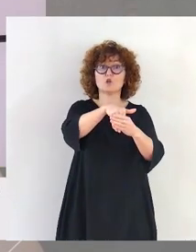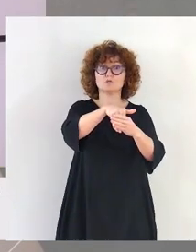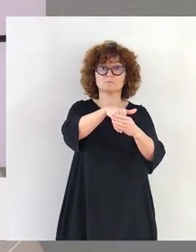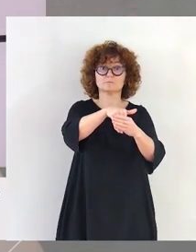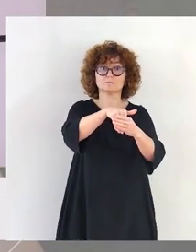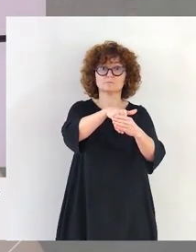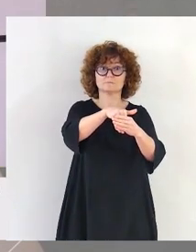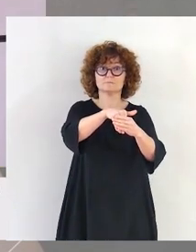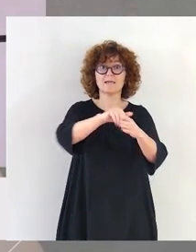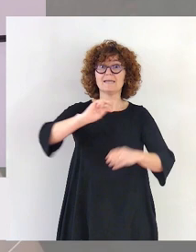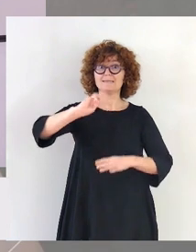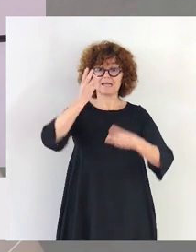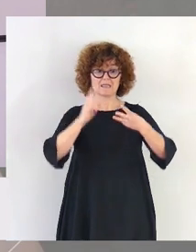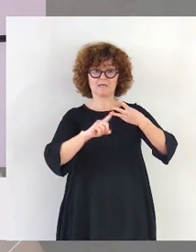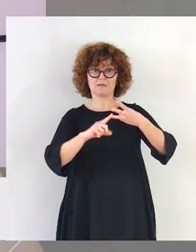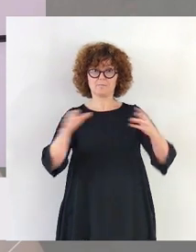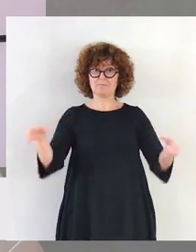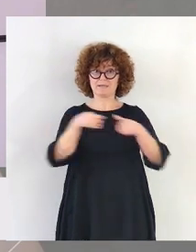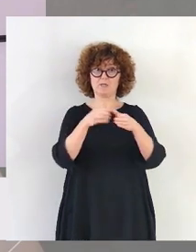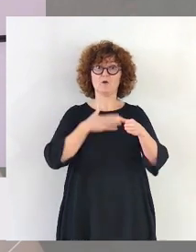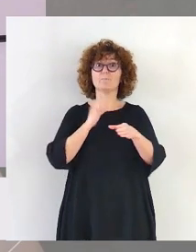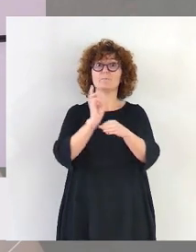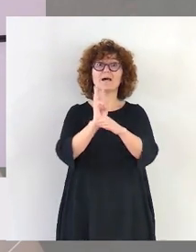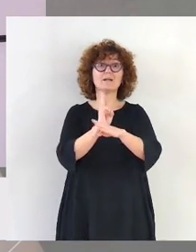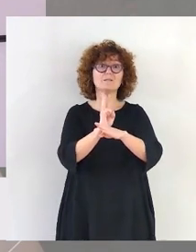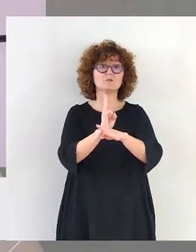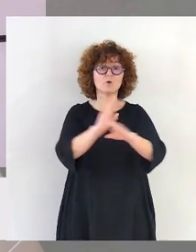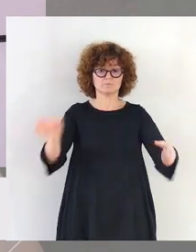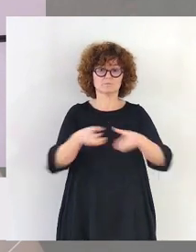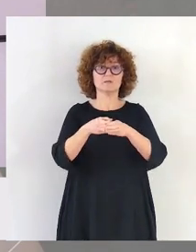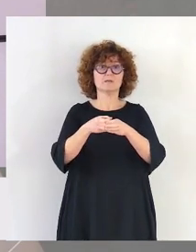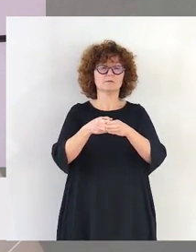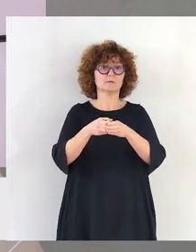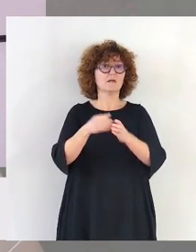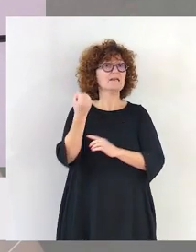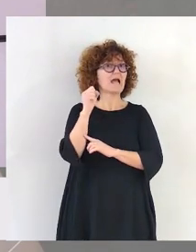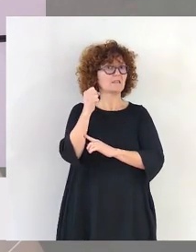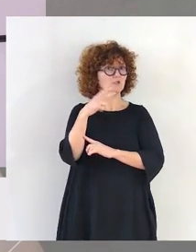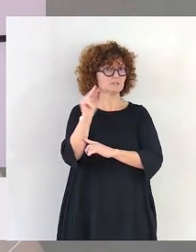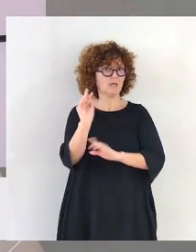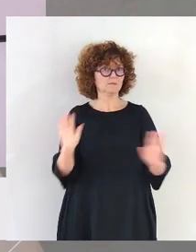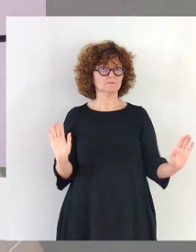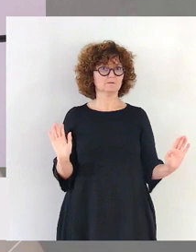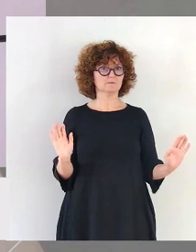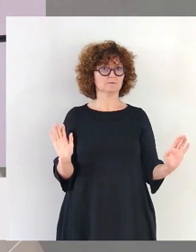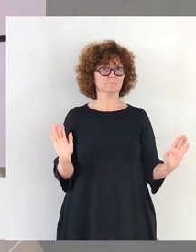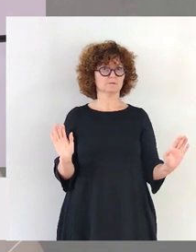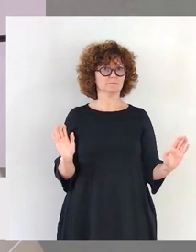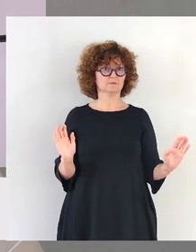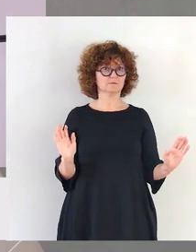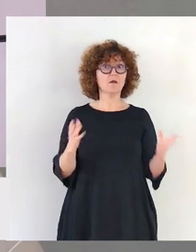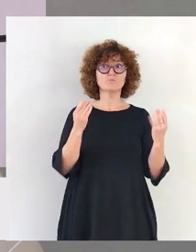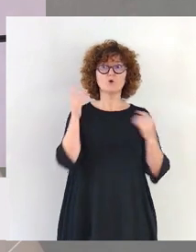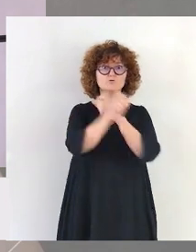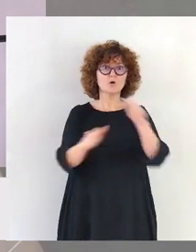tercer partido en nuestro parlamento es un partido negacionista o sea es dec hay muchos